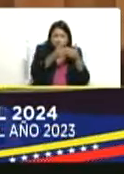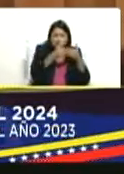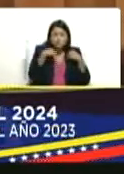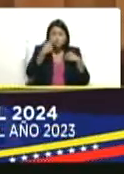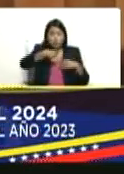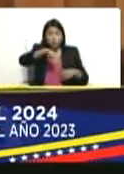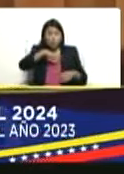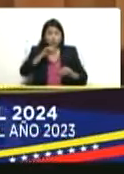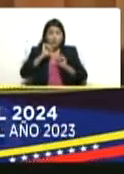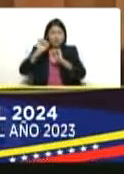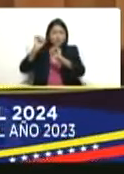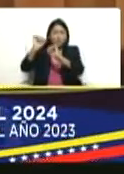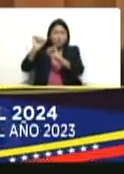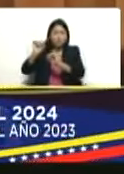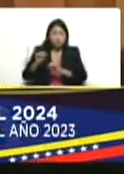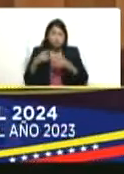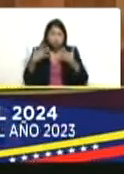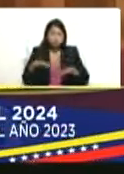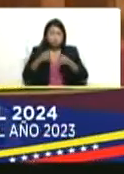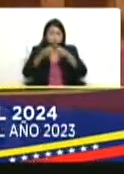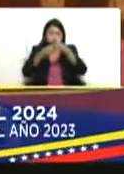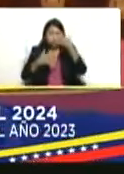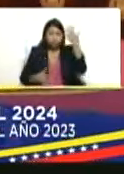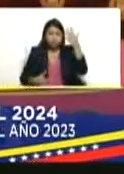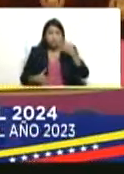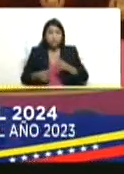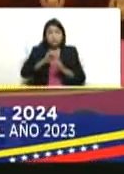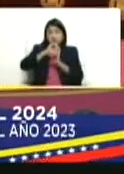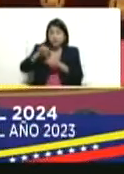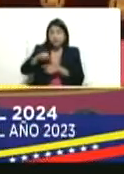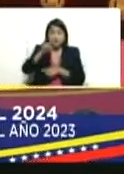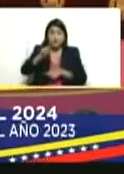hemos enfrentado y hemos derrotado?